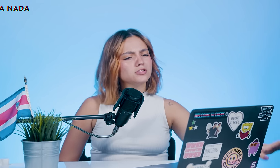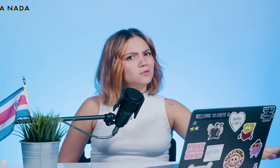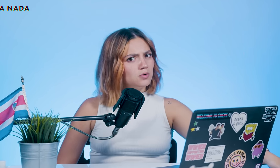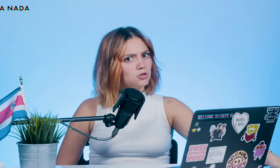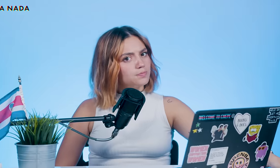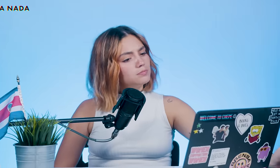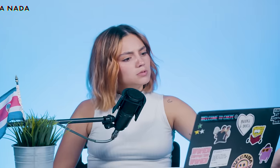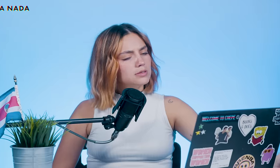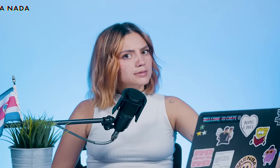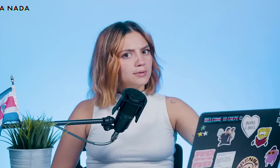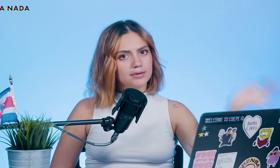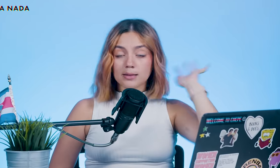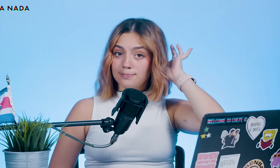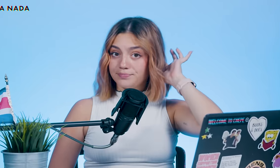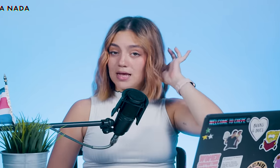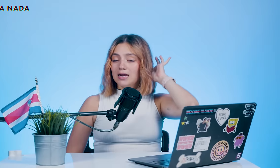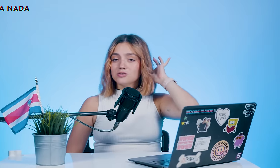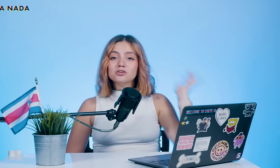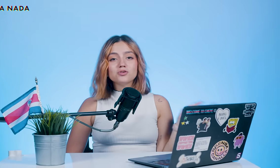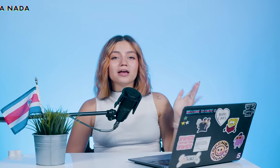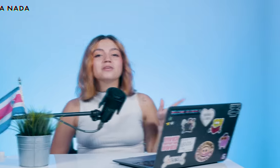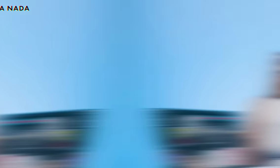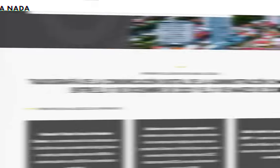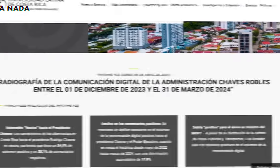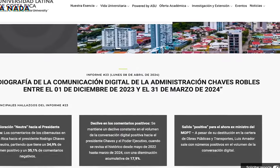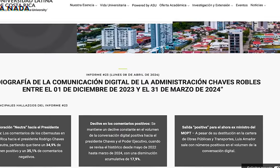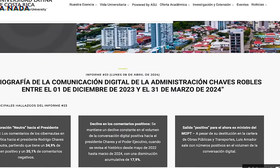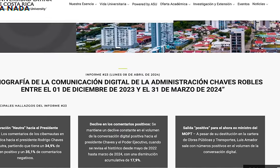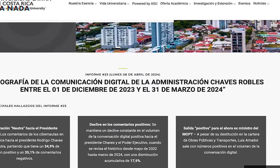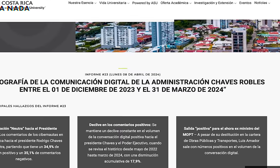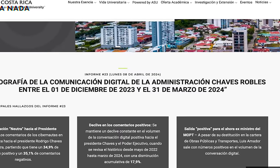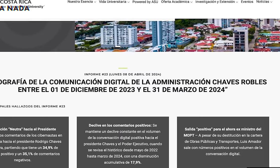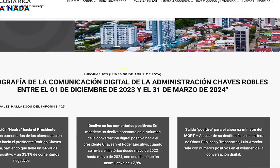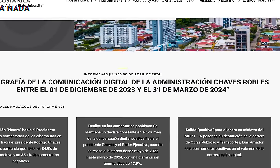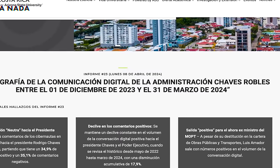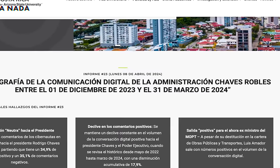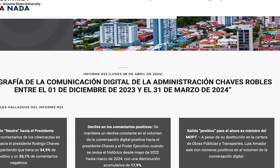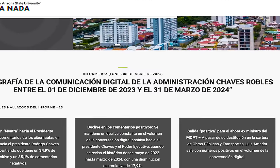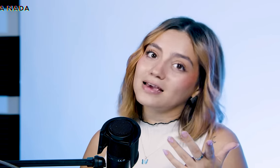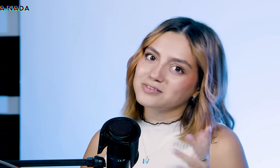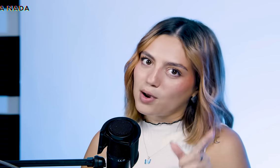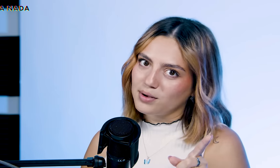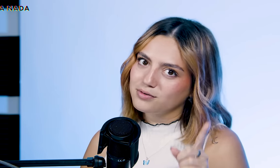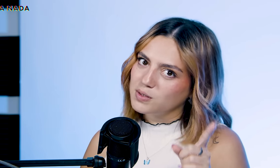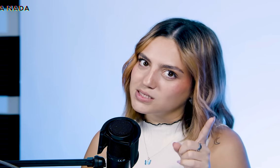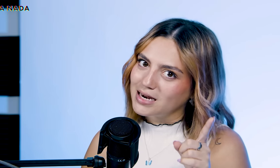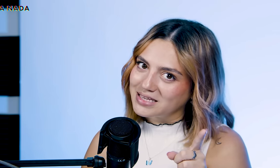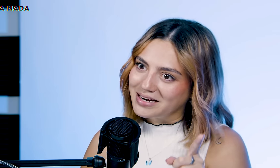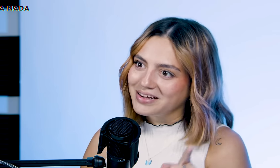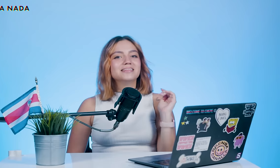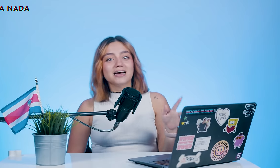puede no ser un Bot nunca sabe verdad el estudio surge de una herramienta de escucha social desarrollada por la universidad eh suave